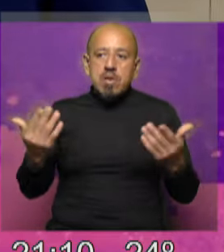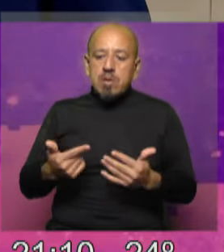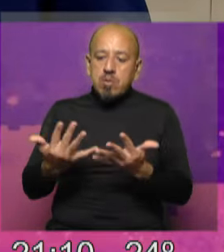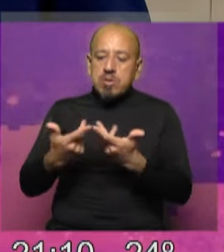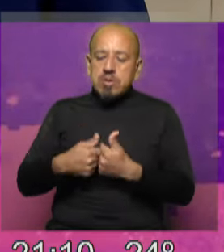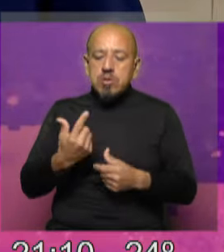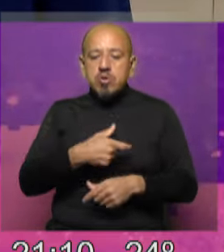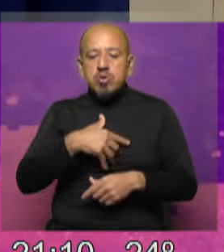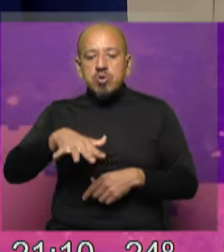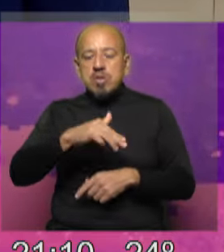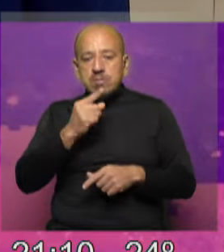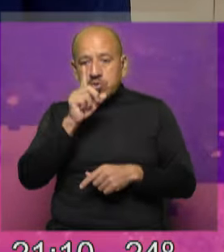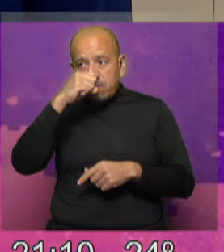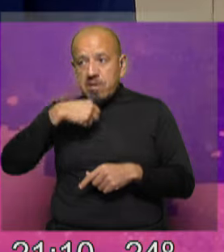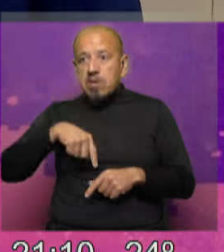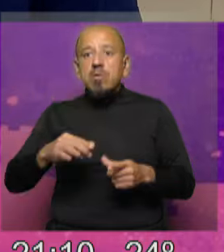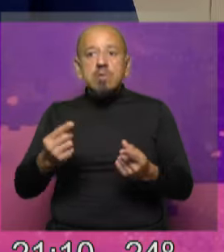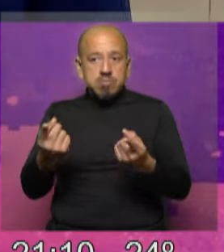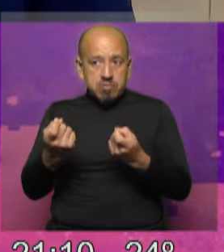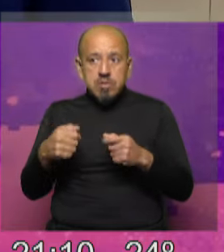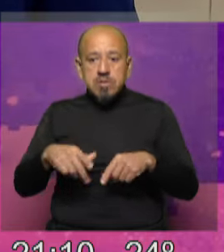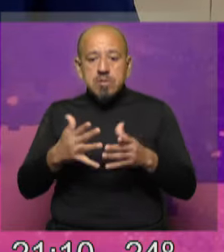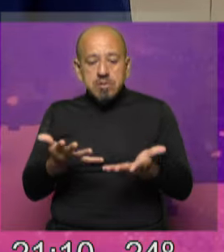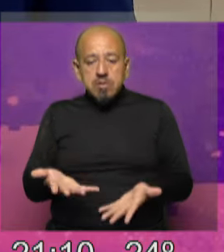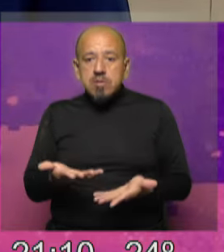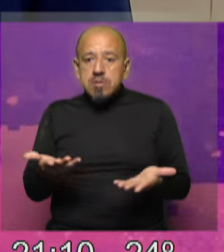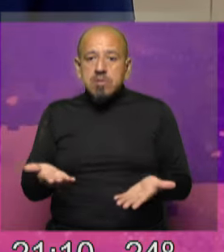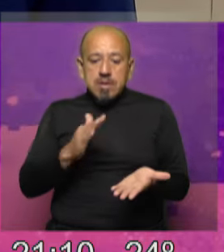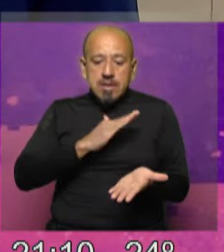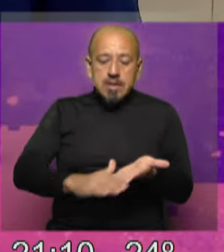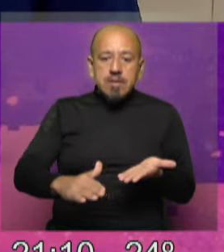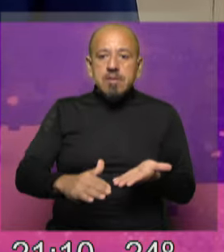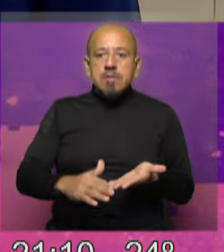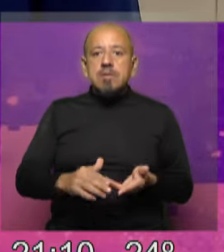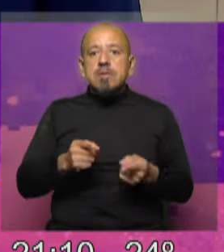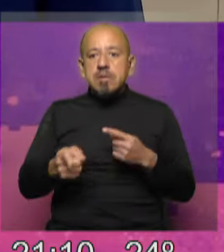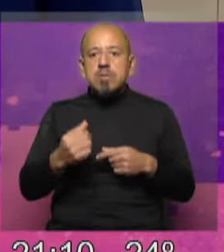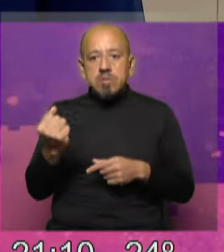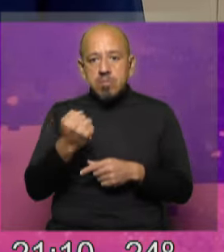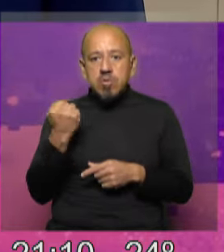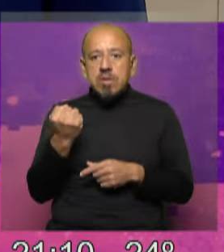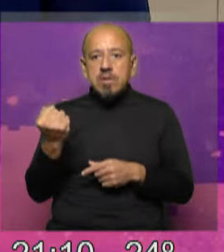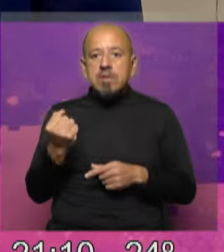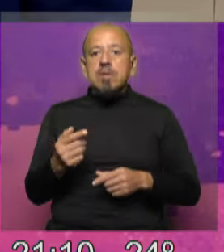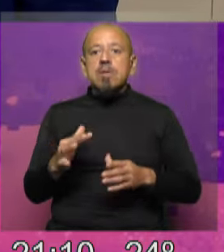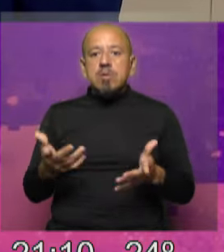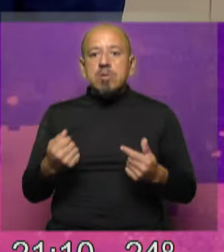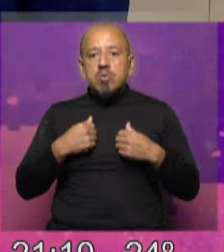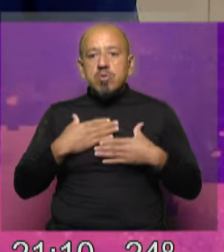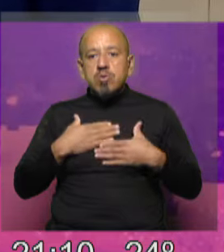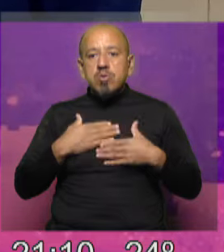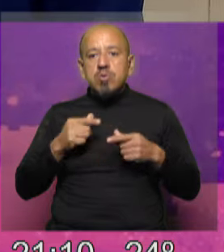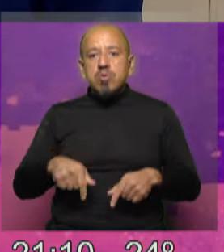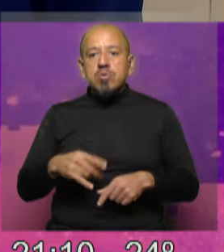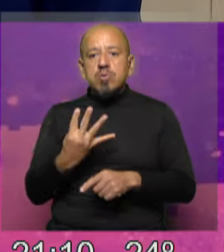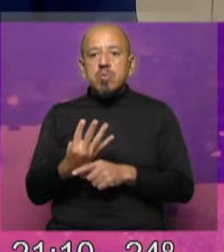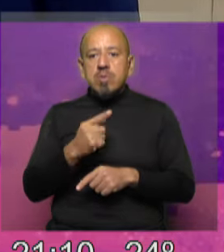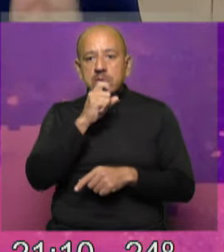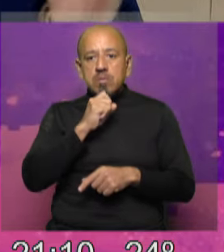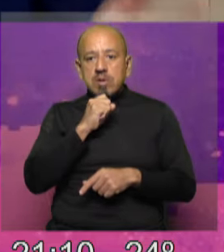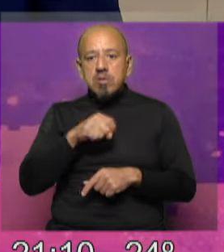en Montevideo que quiera contar con este espacio lo va a poder hacer de forma gratuita. Eso es algo importante a destacar. Nosotros vamos a estar a partir del 4 de